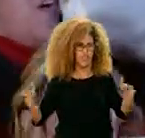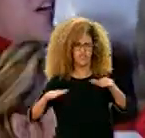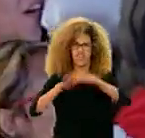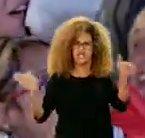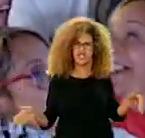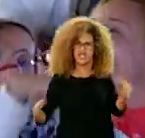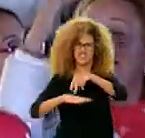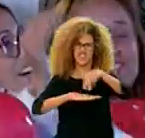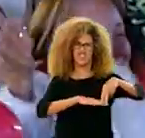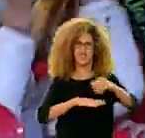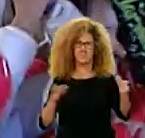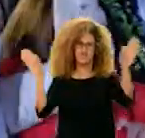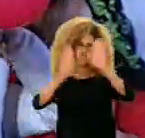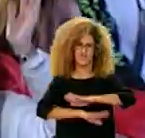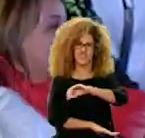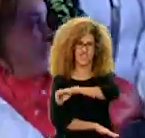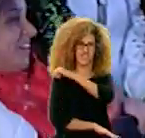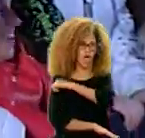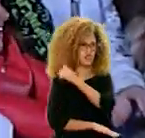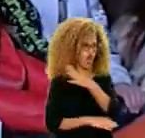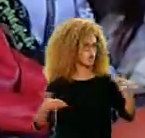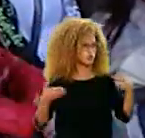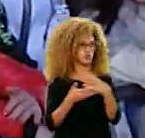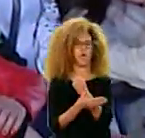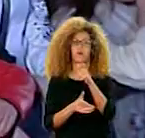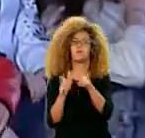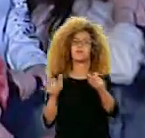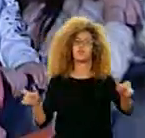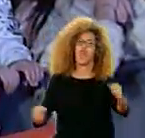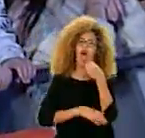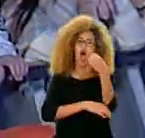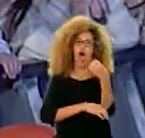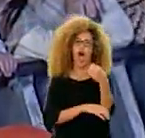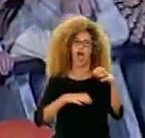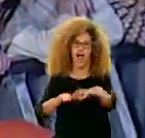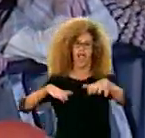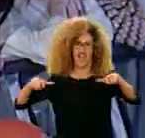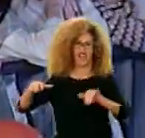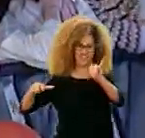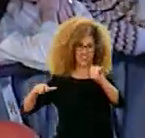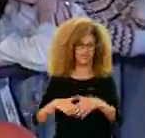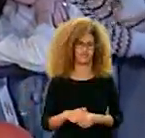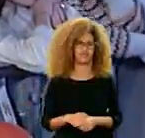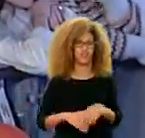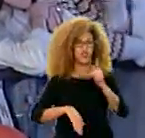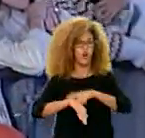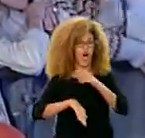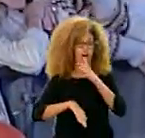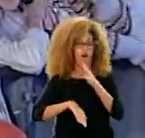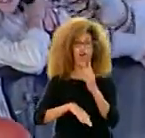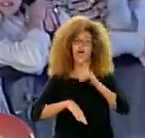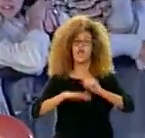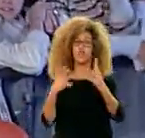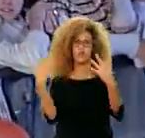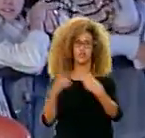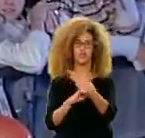Y además han venido con toda su fan, ¿verdad?, dentro del público. Ahí las tienen, cuando se cumplen las 9:30 de la noche,